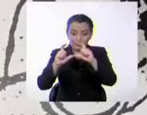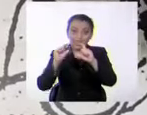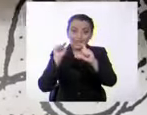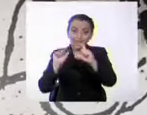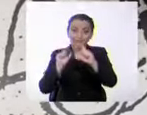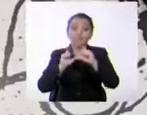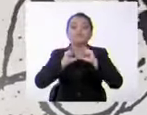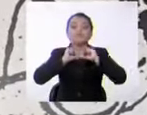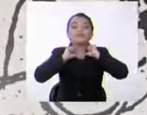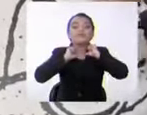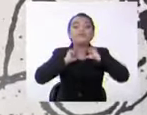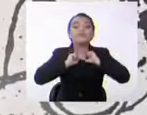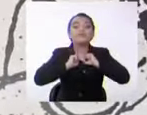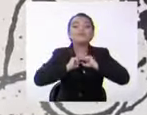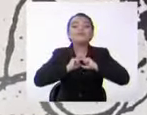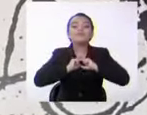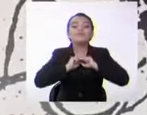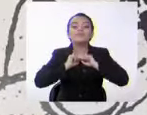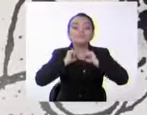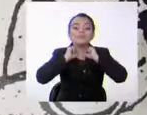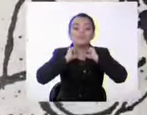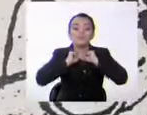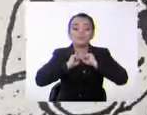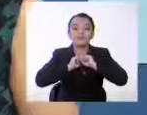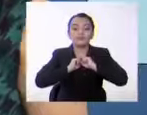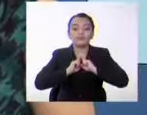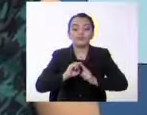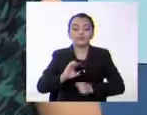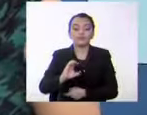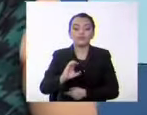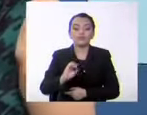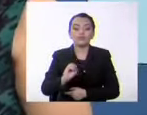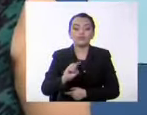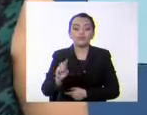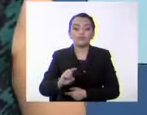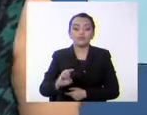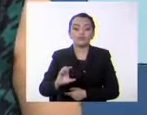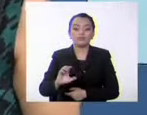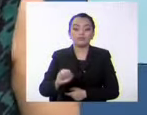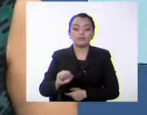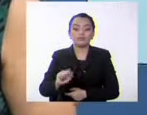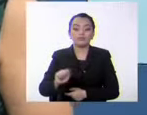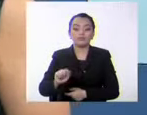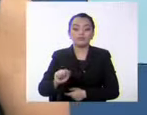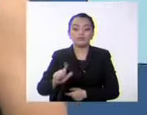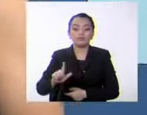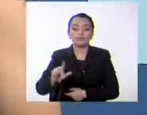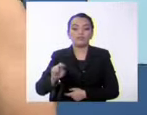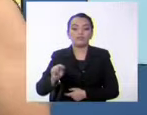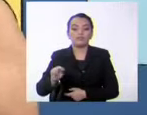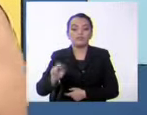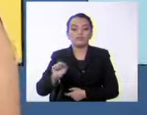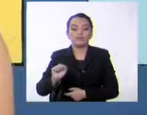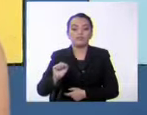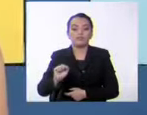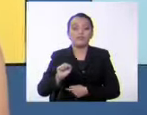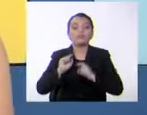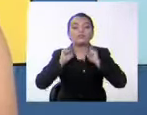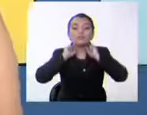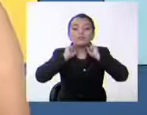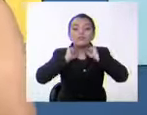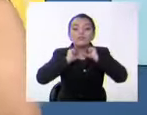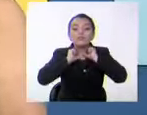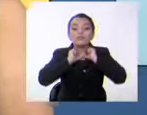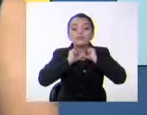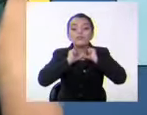jade, y llegaron a Cuscatlán. Entonces, este es digamos, algunas láminas del lienzo de Tlaxcala que están